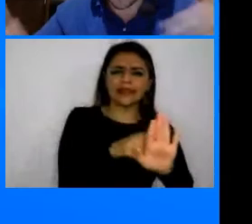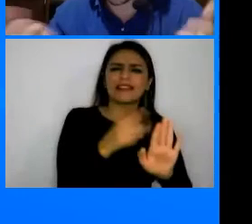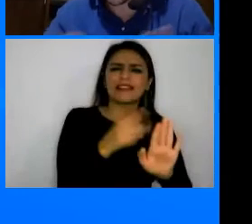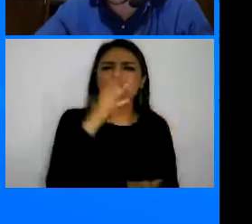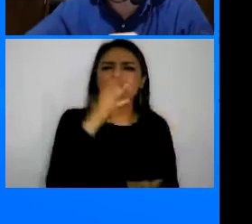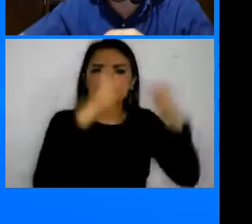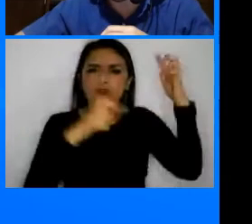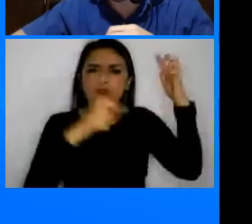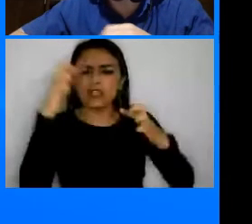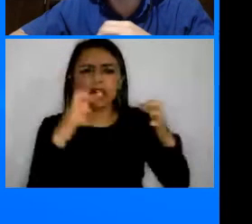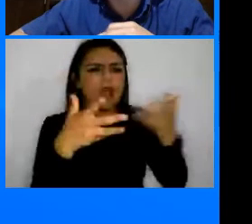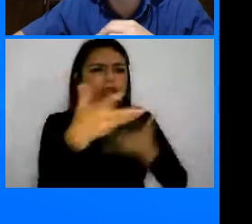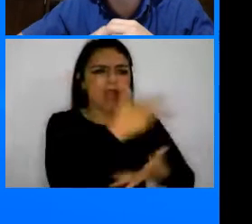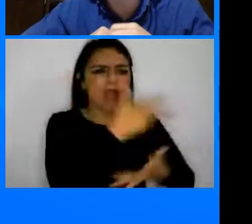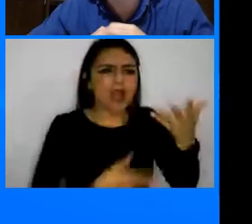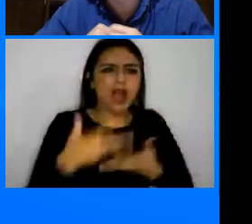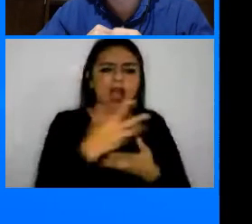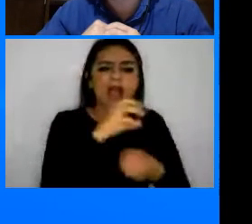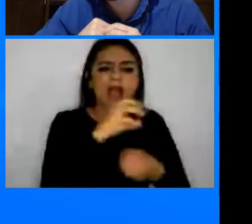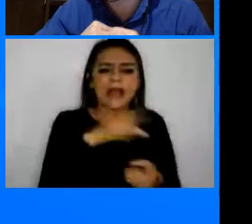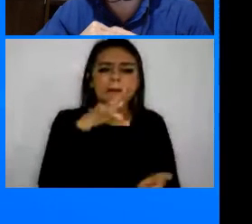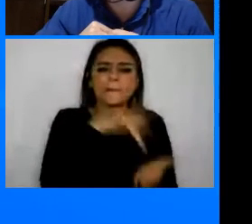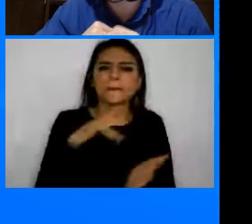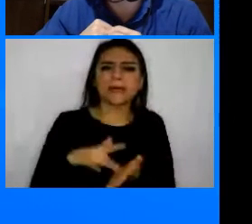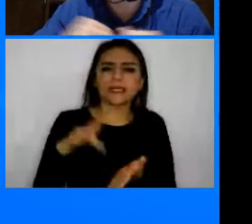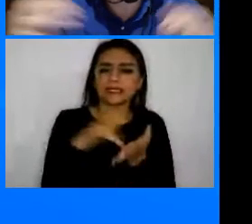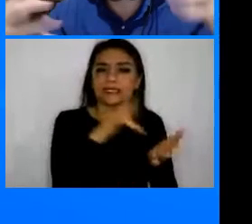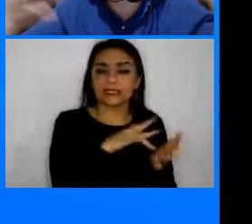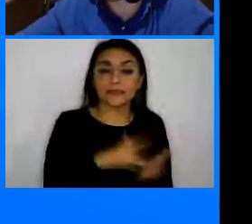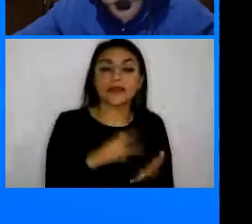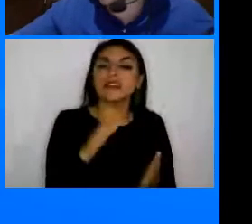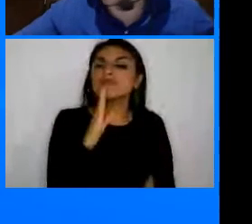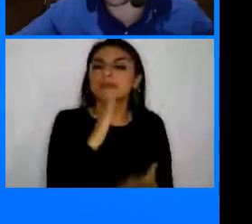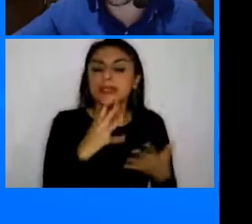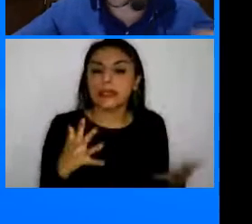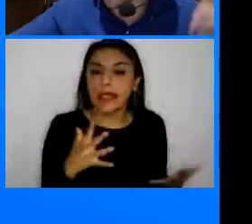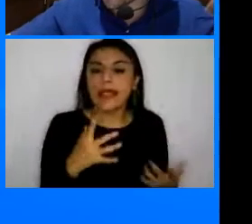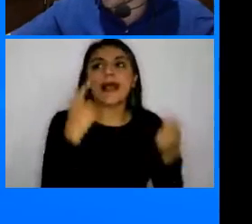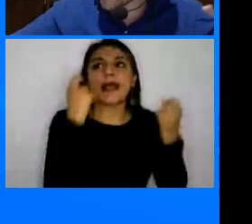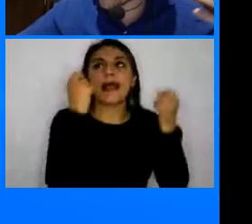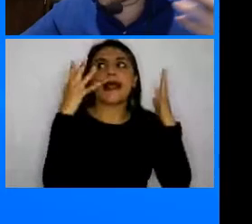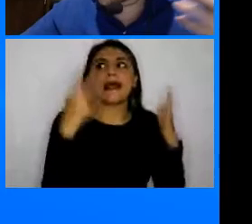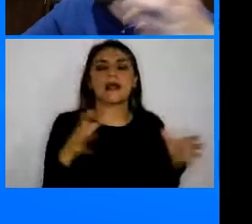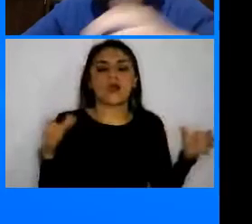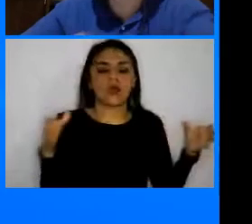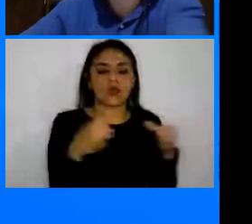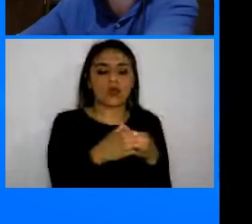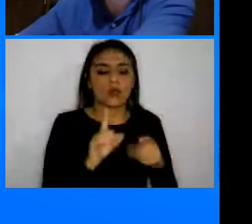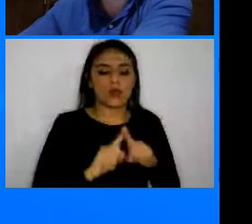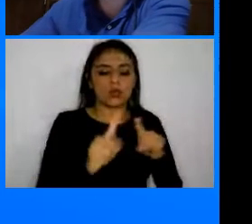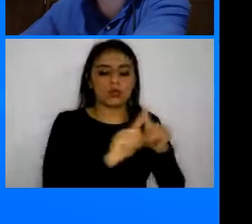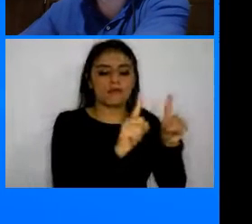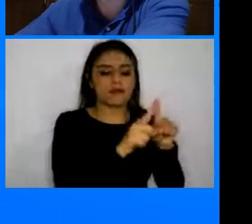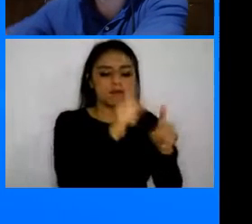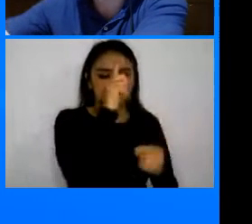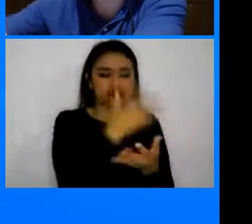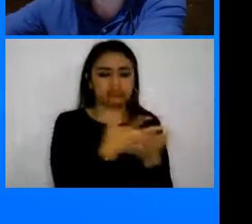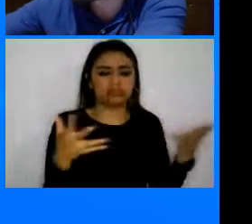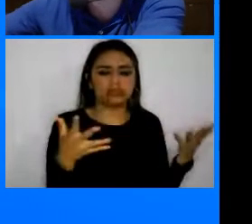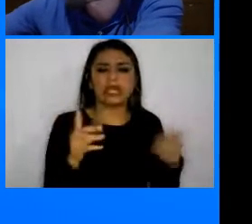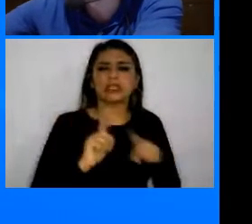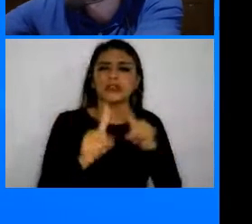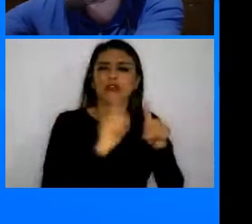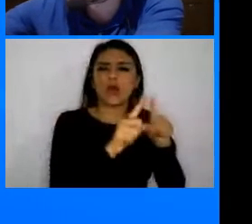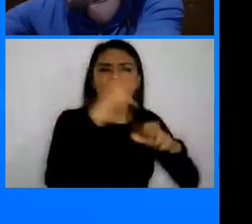profesiones interactúan, qué profesiones participan, y pues entiendan que es un grupo diverso, es un grupo de